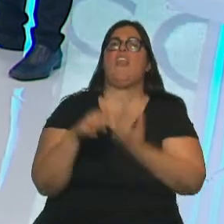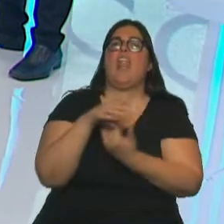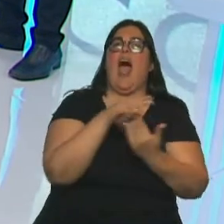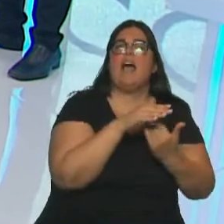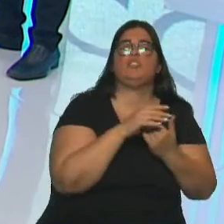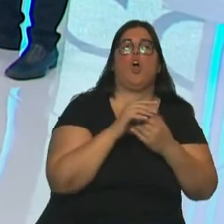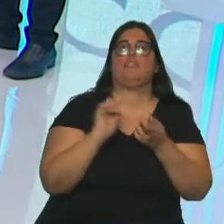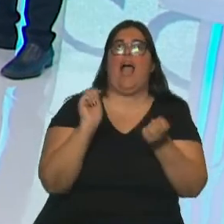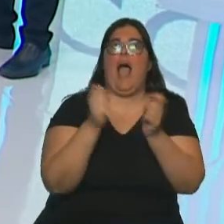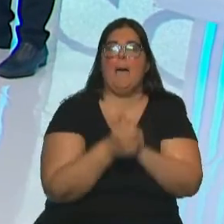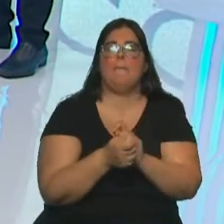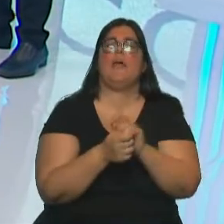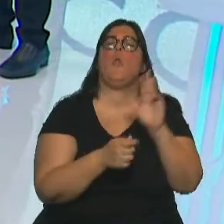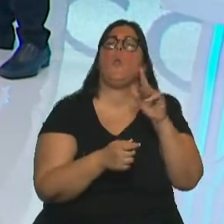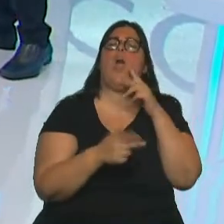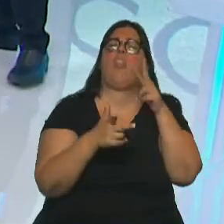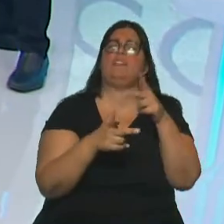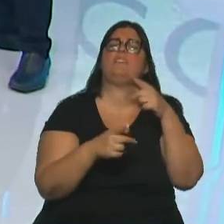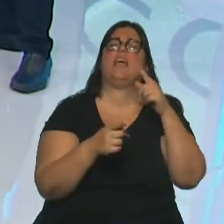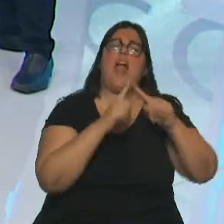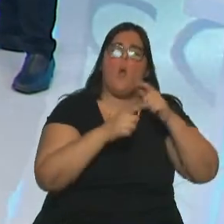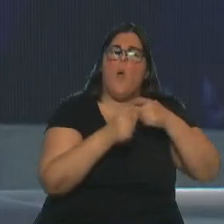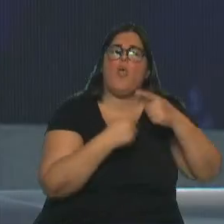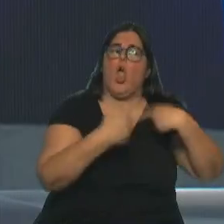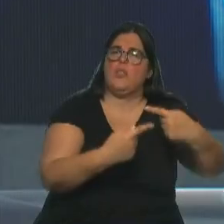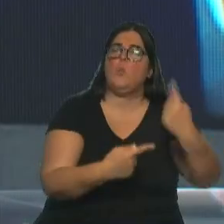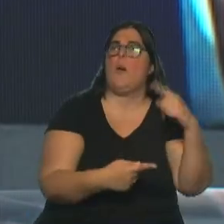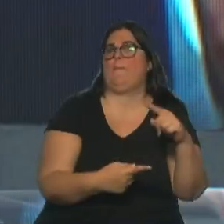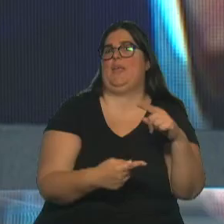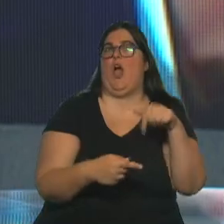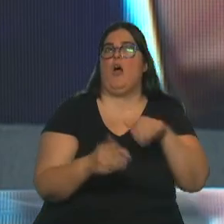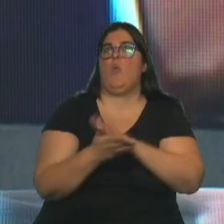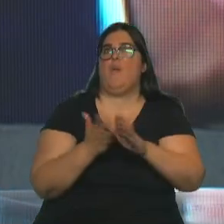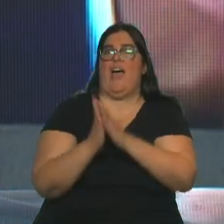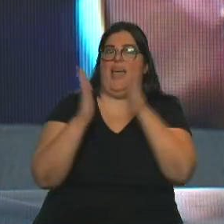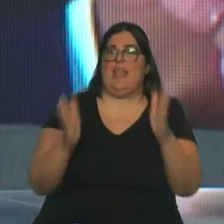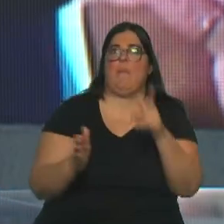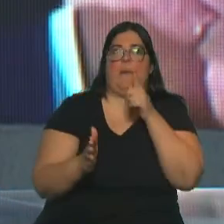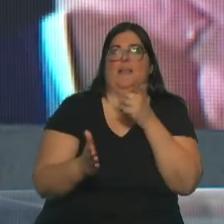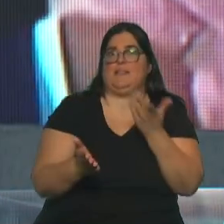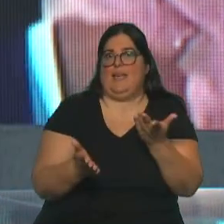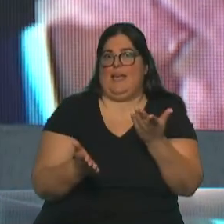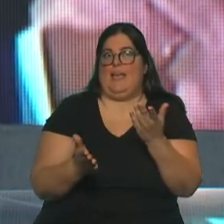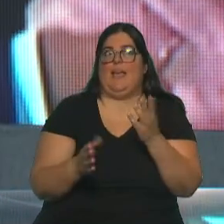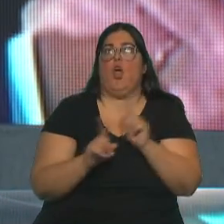haya expresado que las negociaciones continúan, todo hace pensar que entramos en una etapa de una suerte de